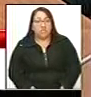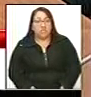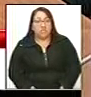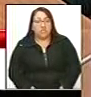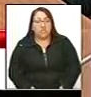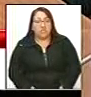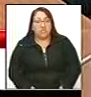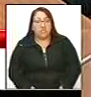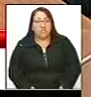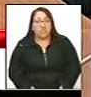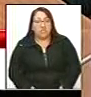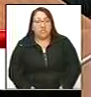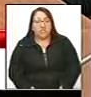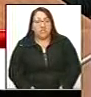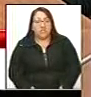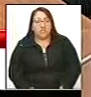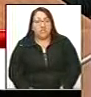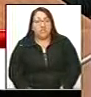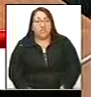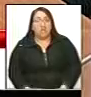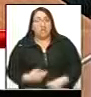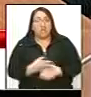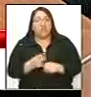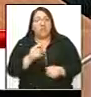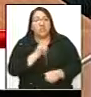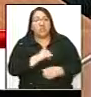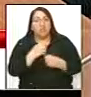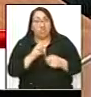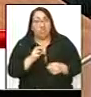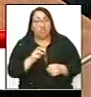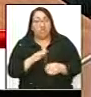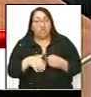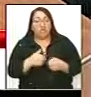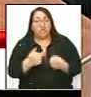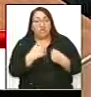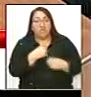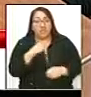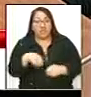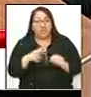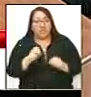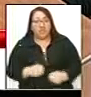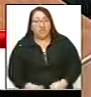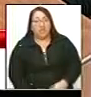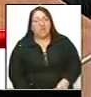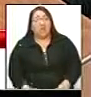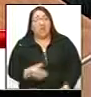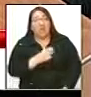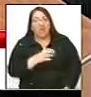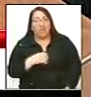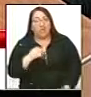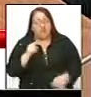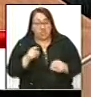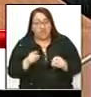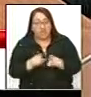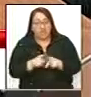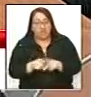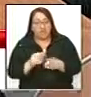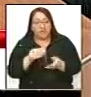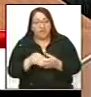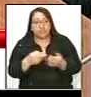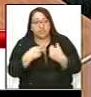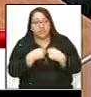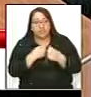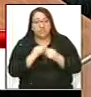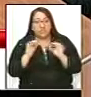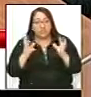favor, está conformado por diferentes instituciones públicas, ¿no?, que representan en este caso al Estado. Asimismo, también está representado